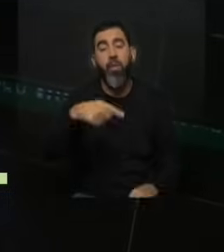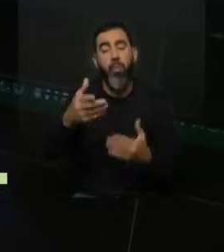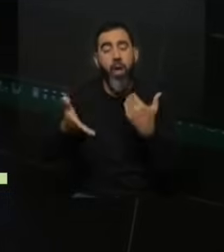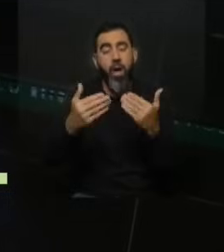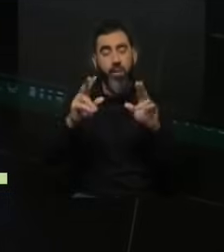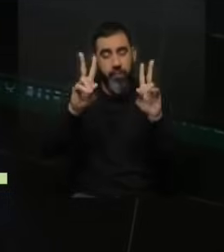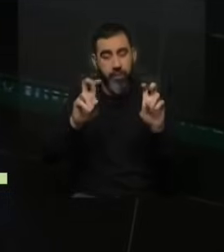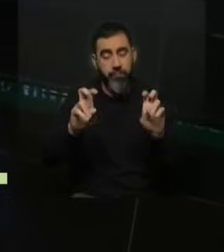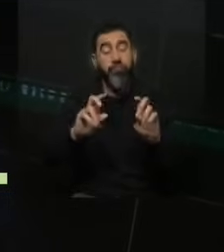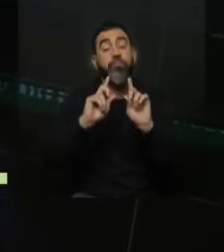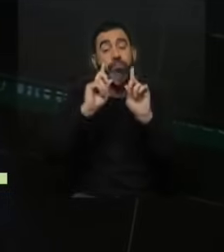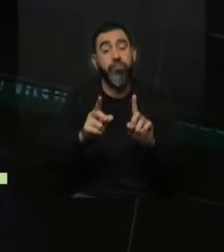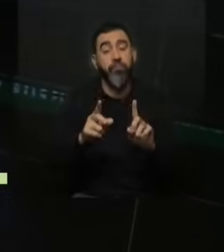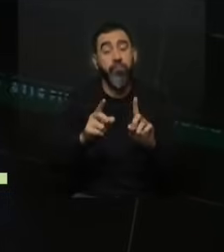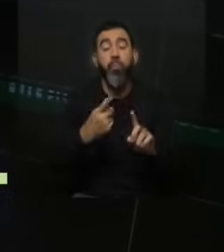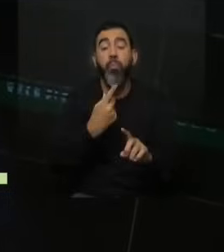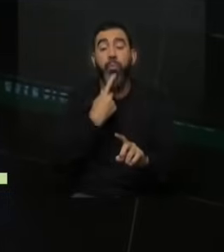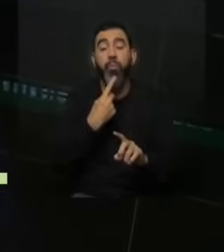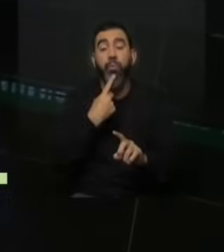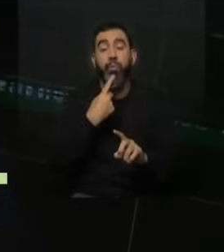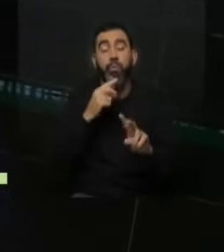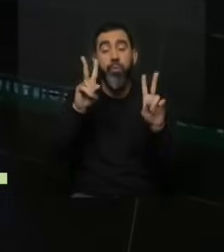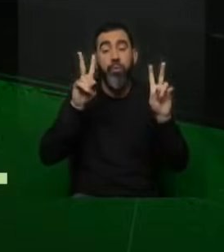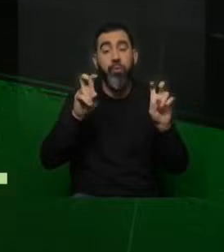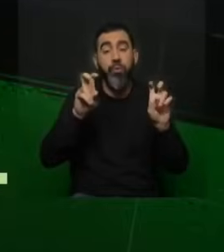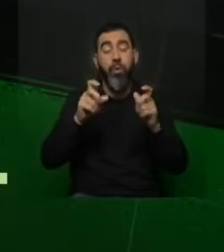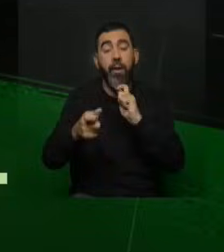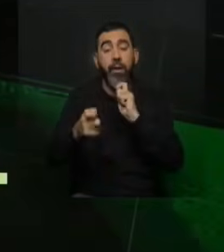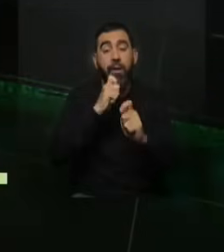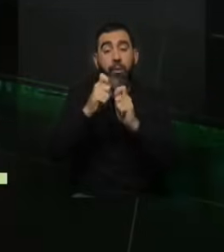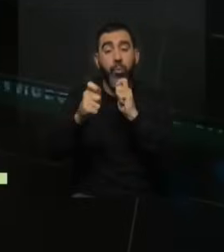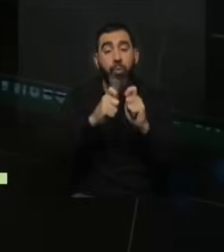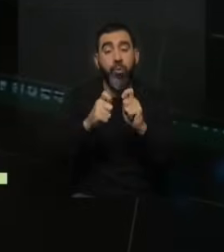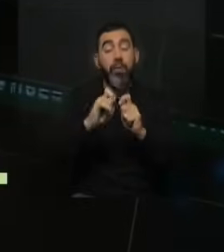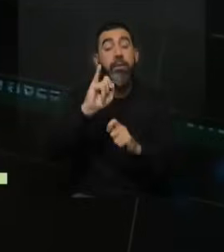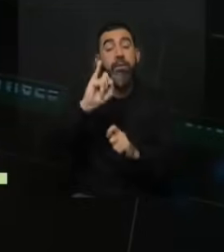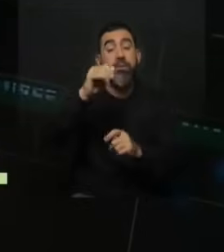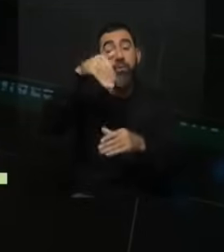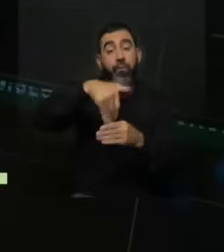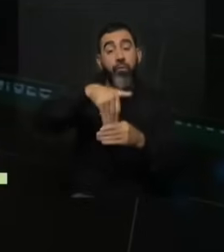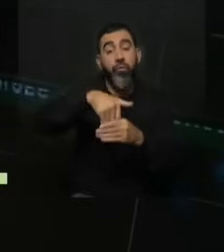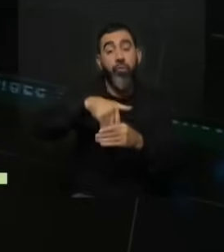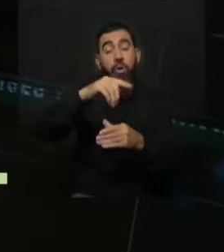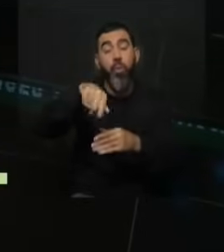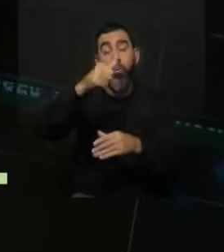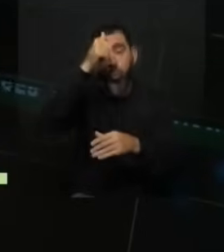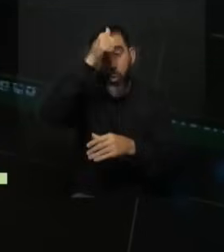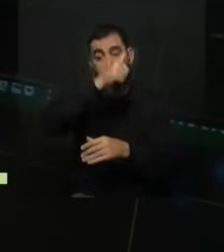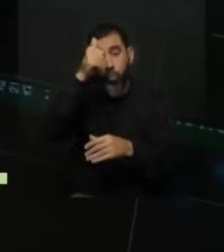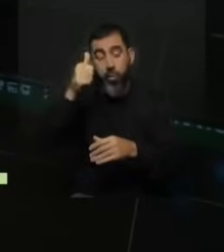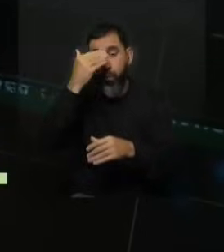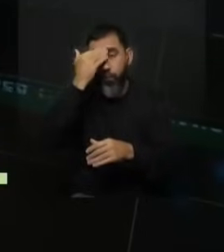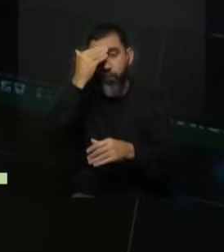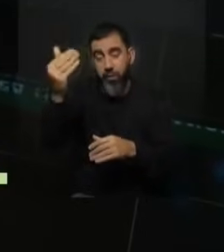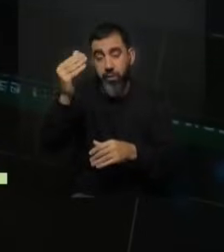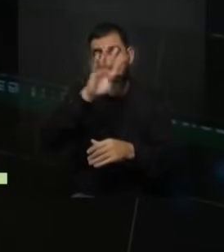a contar también también a nivel político y vamos a hablar de más encuestas Porque si las elecciones se fueran el próximo domingo el frente